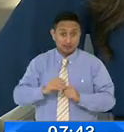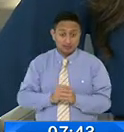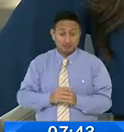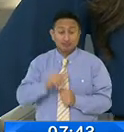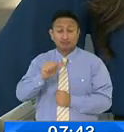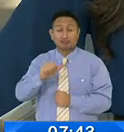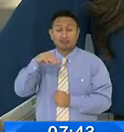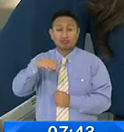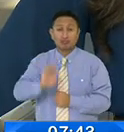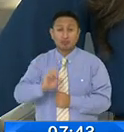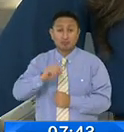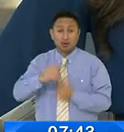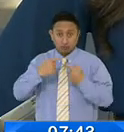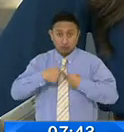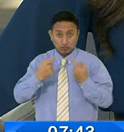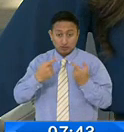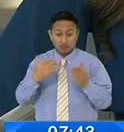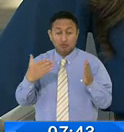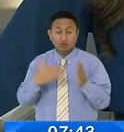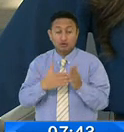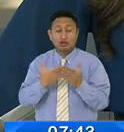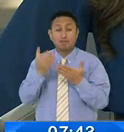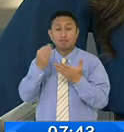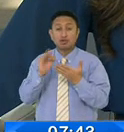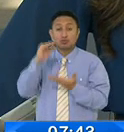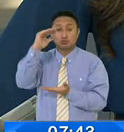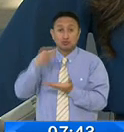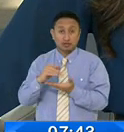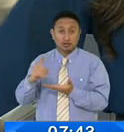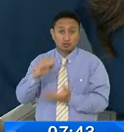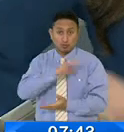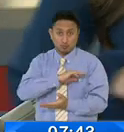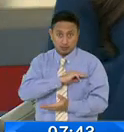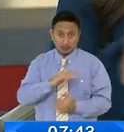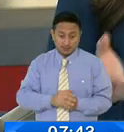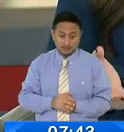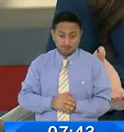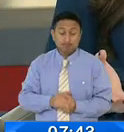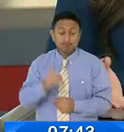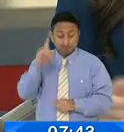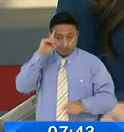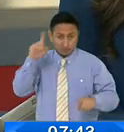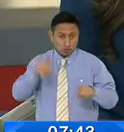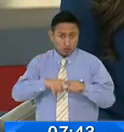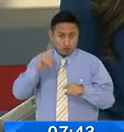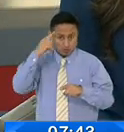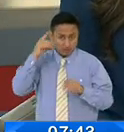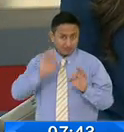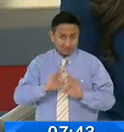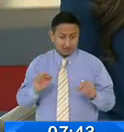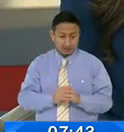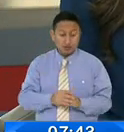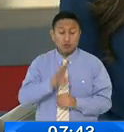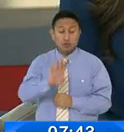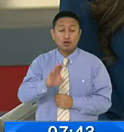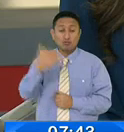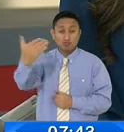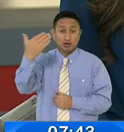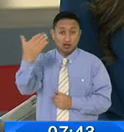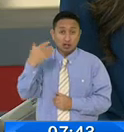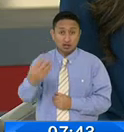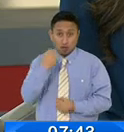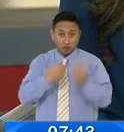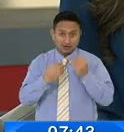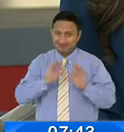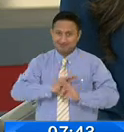del país contra el recorte presupuestario a los municipios. Tras no llegar a un acuerdo con el gobierno, cuatro ediles se declararon en huelga de